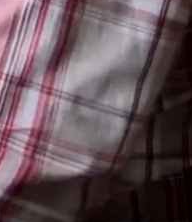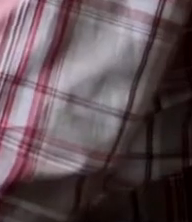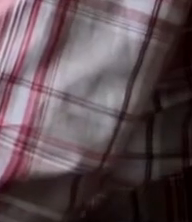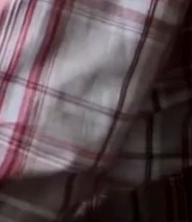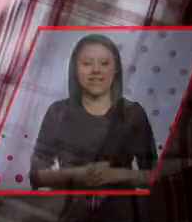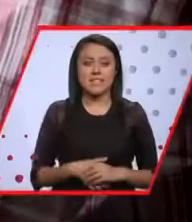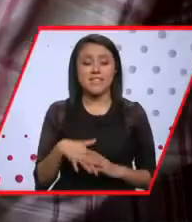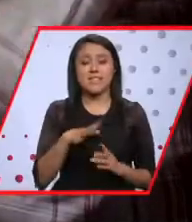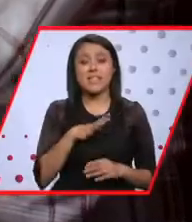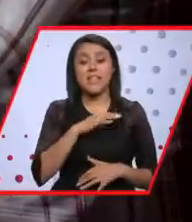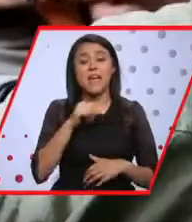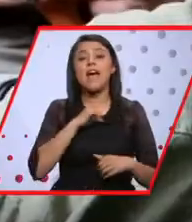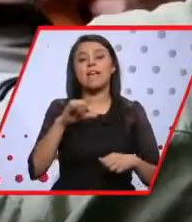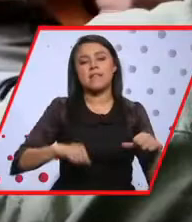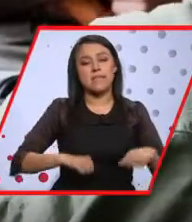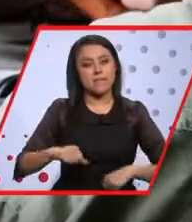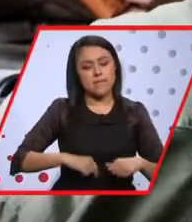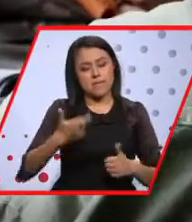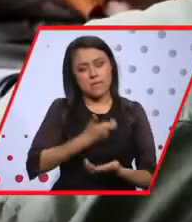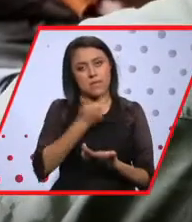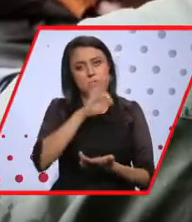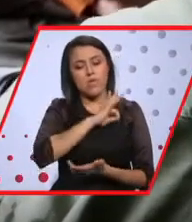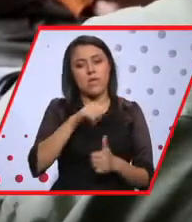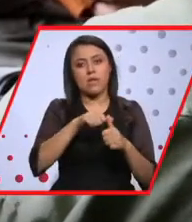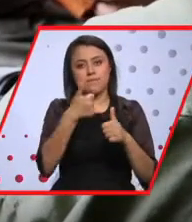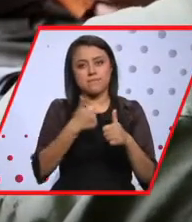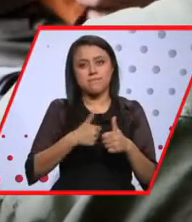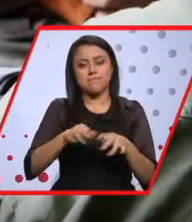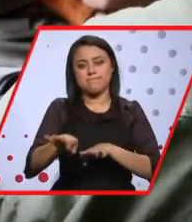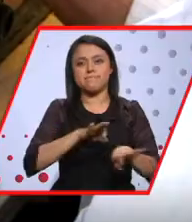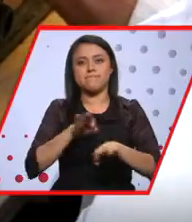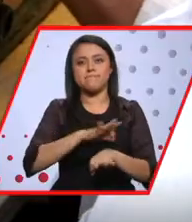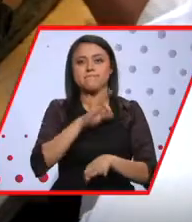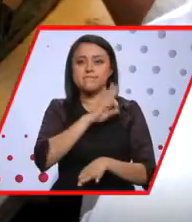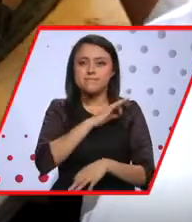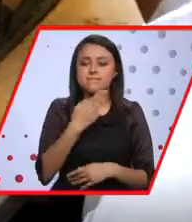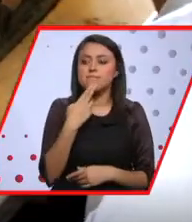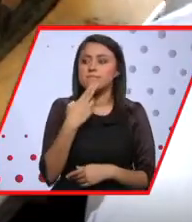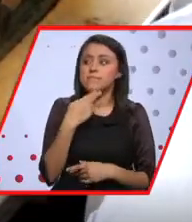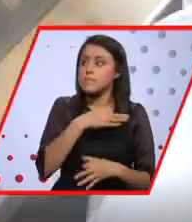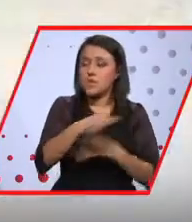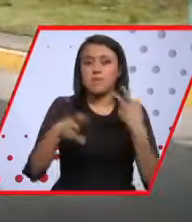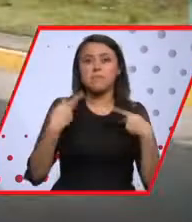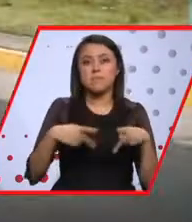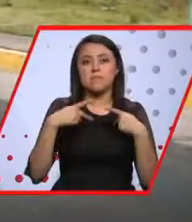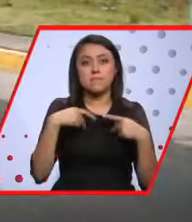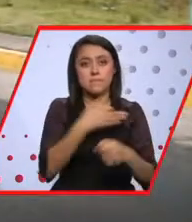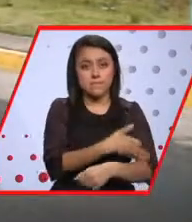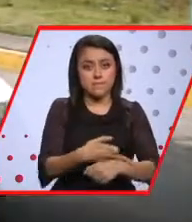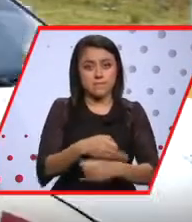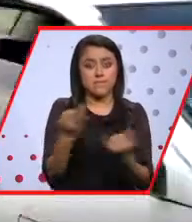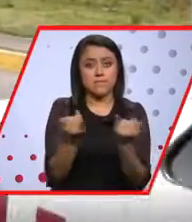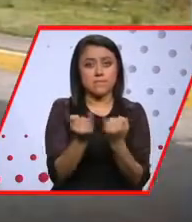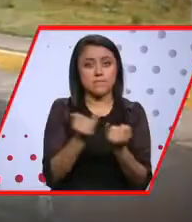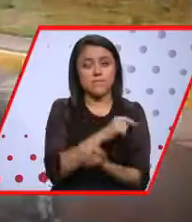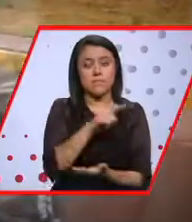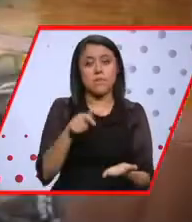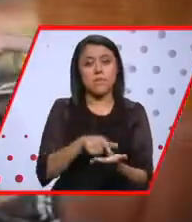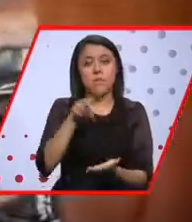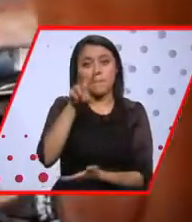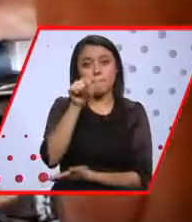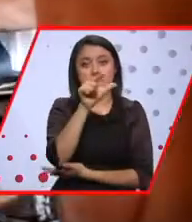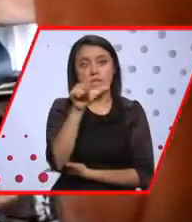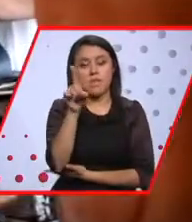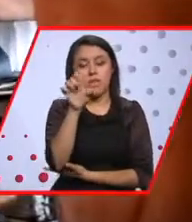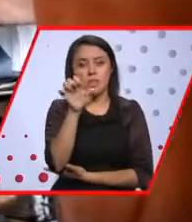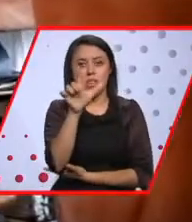Como actividad económica, el trabajo artesanal es la fuente de ocupación de miles de familias. Tal es el caso de Villa del Carbón, donde